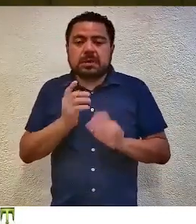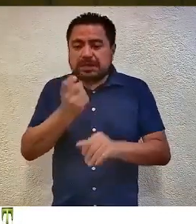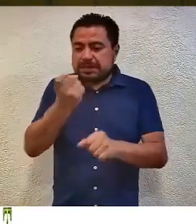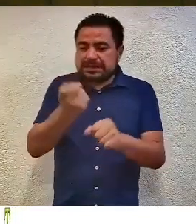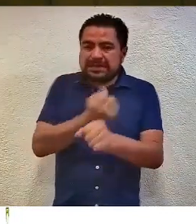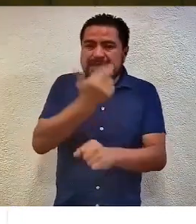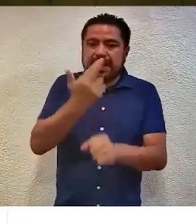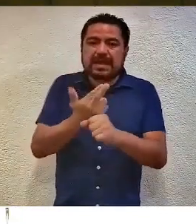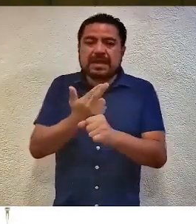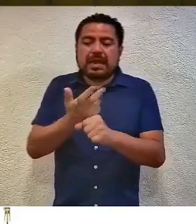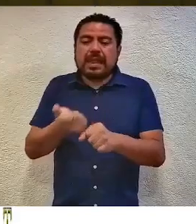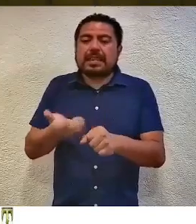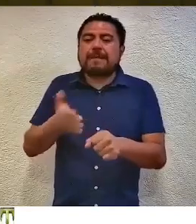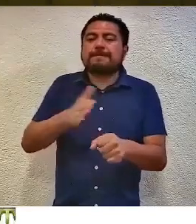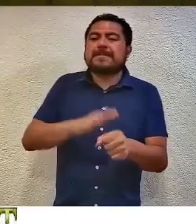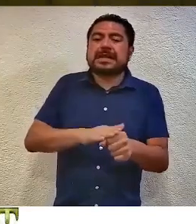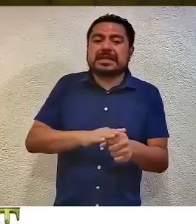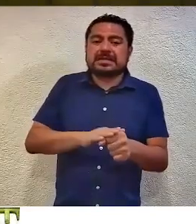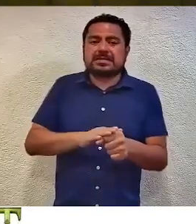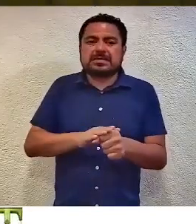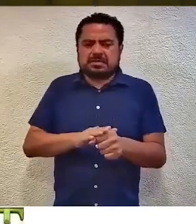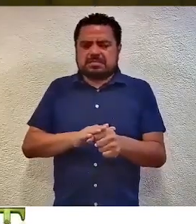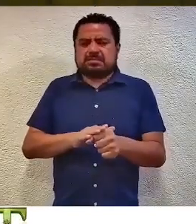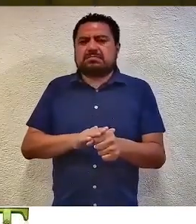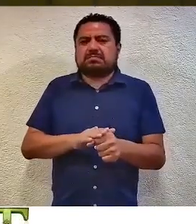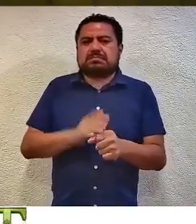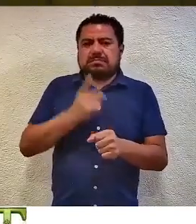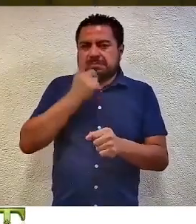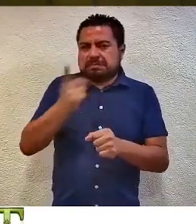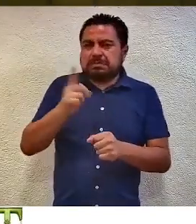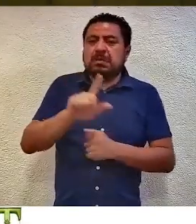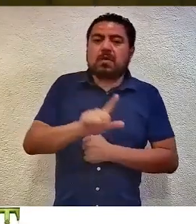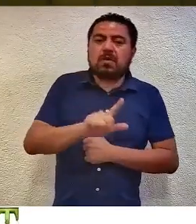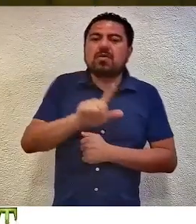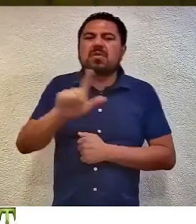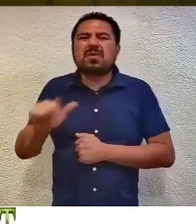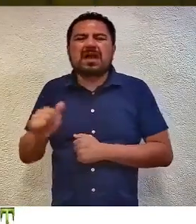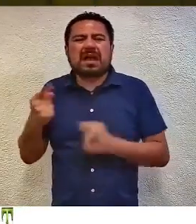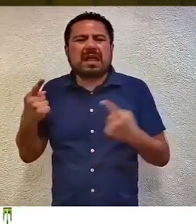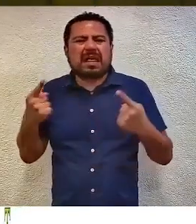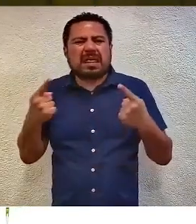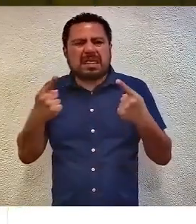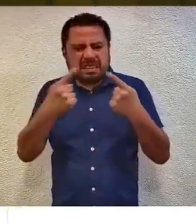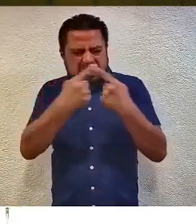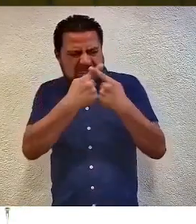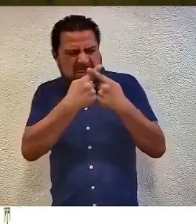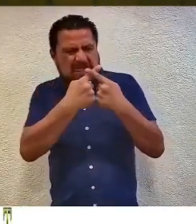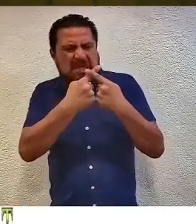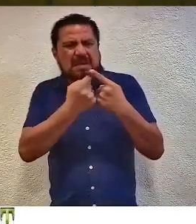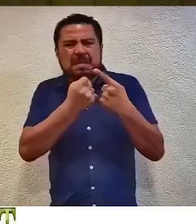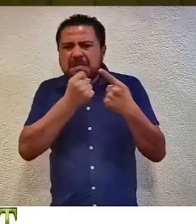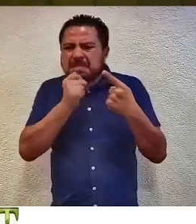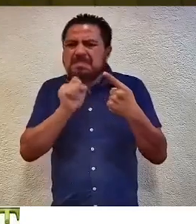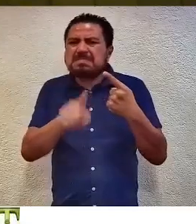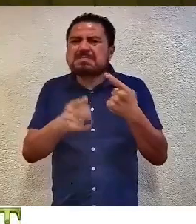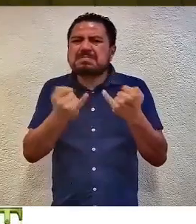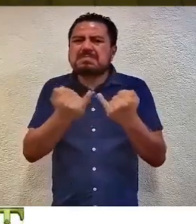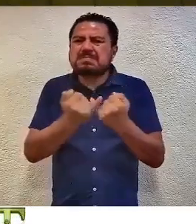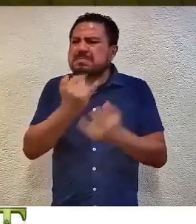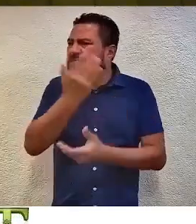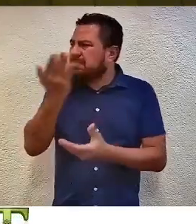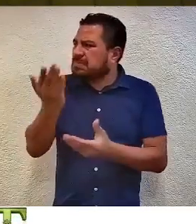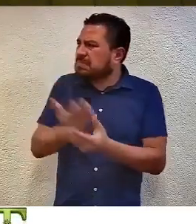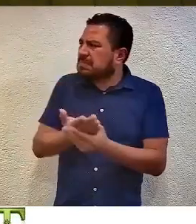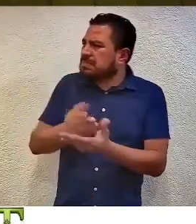secretario de administración. Luego hay una contradicción en el mismo expediente